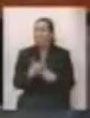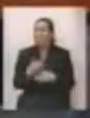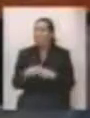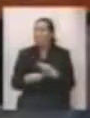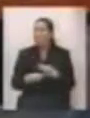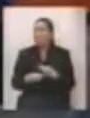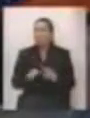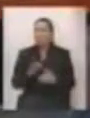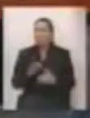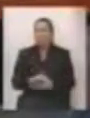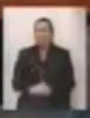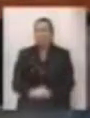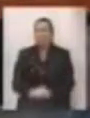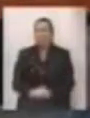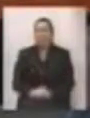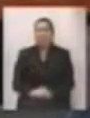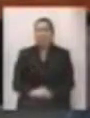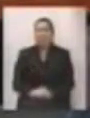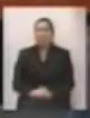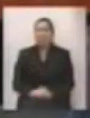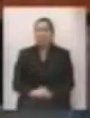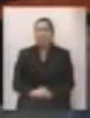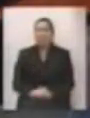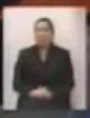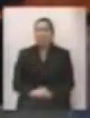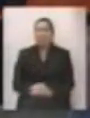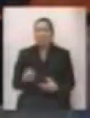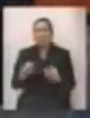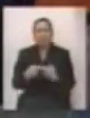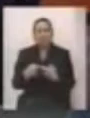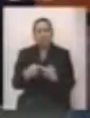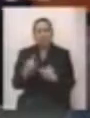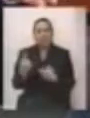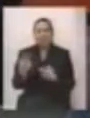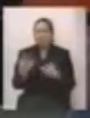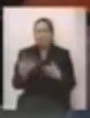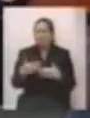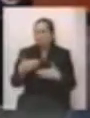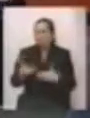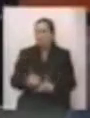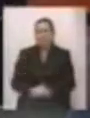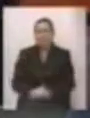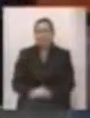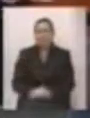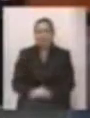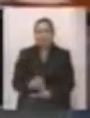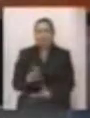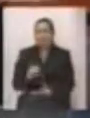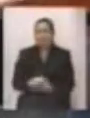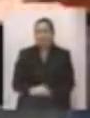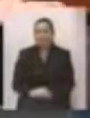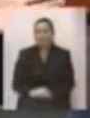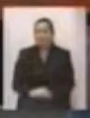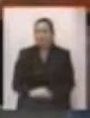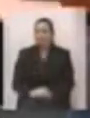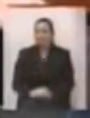presidente, acá todos los que han viajado por todas partes, todos hemos viajado, en cualquier parte hay una cabina de internet cada 8 o 10 cuadras. No hay pues 40 cabinas de internet en la